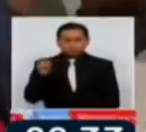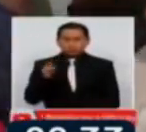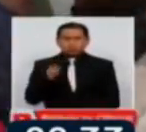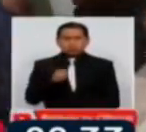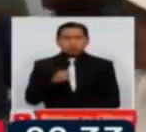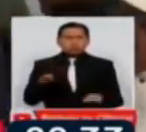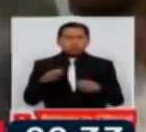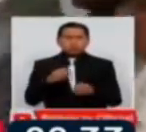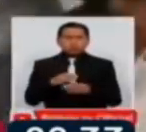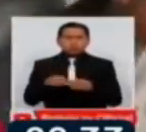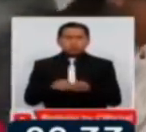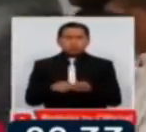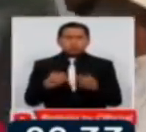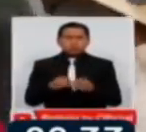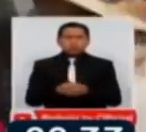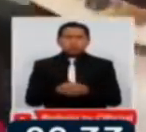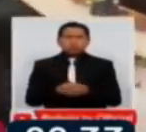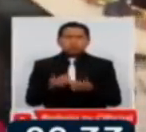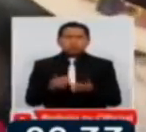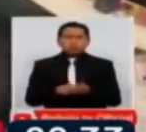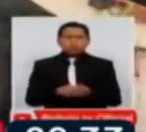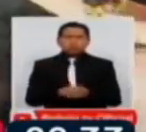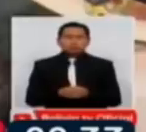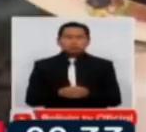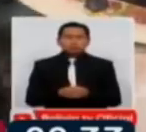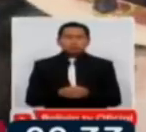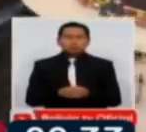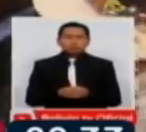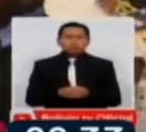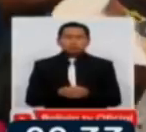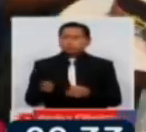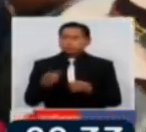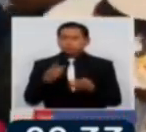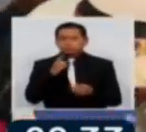Conferencia de prensa que ha llegado en estos momentos. Ha expresado el